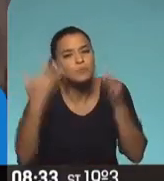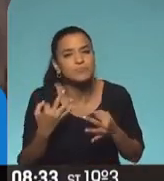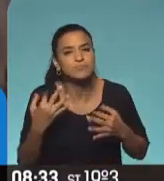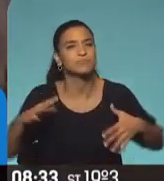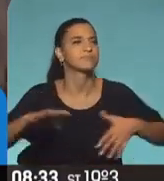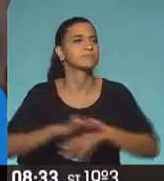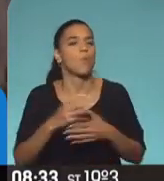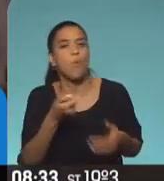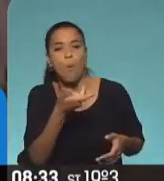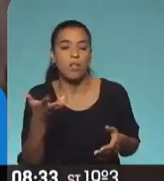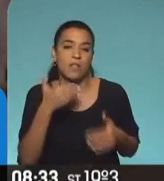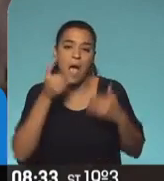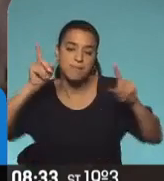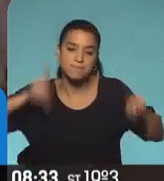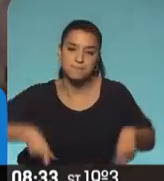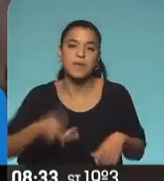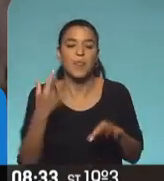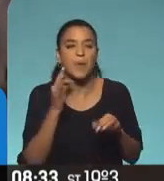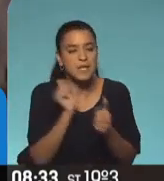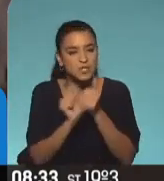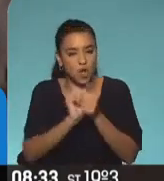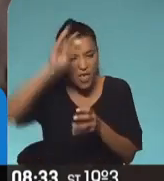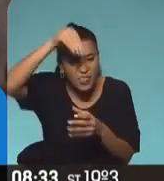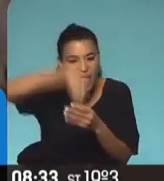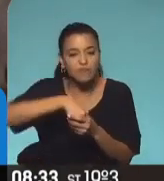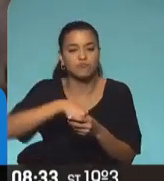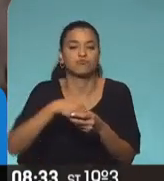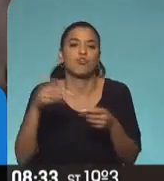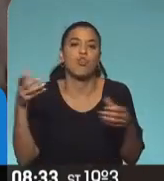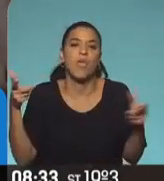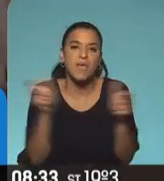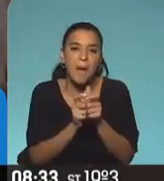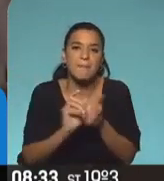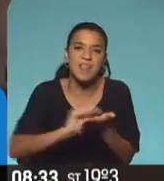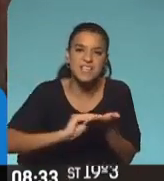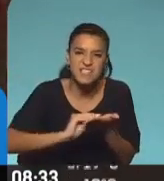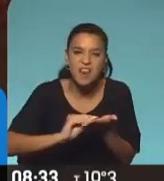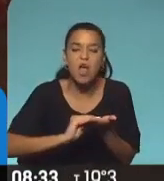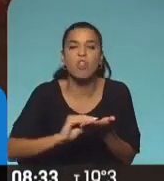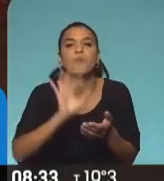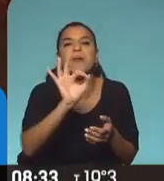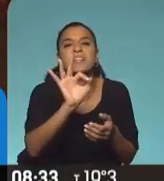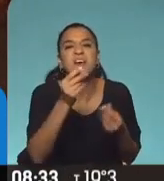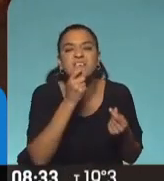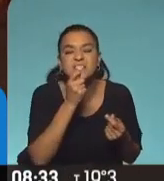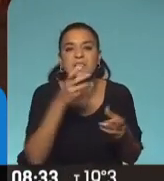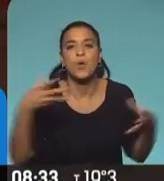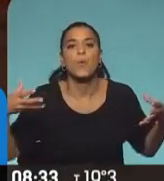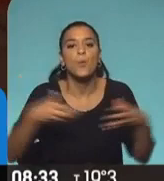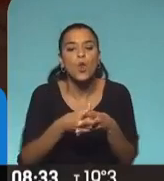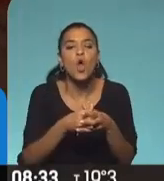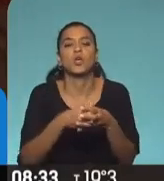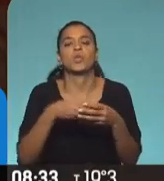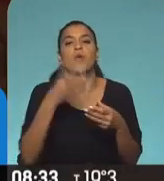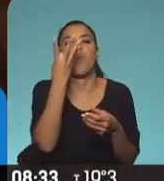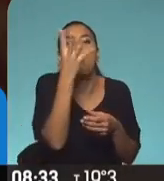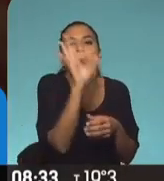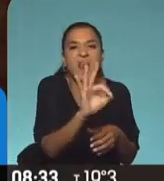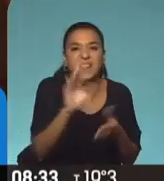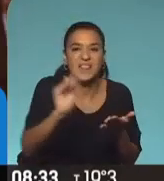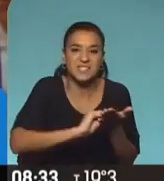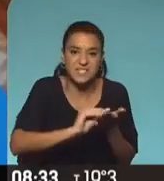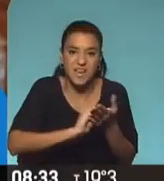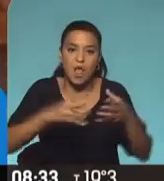creo que hay que meterse en la historia institucional de la cámara alta para saber si en algún momento hubo un bloque de 40 senadores que